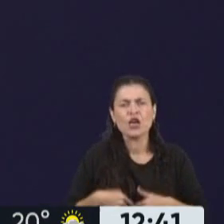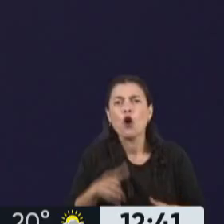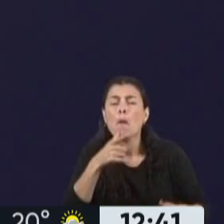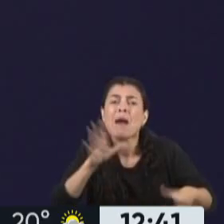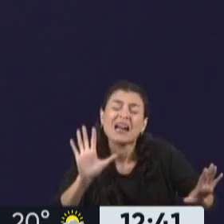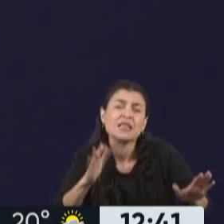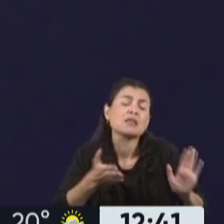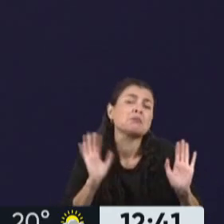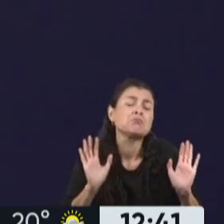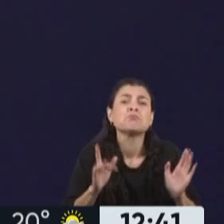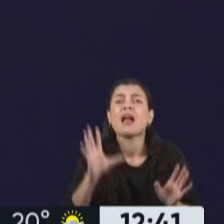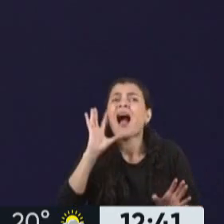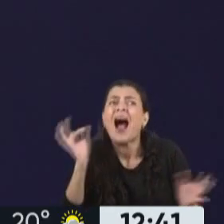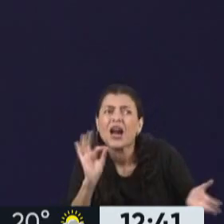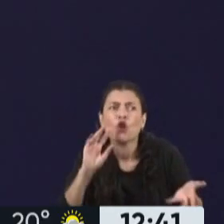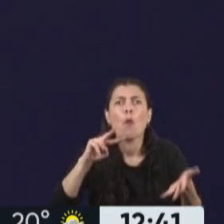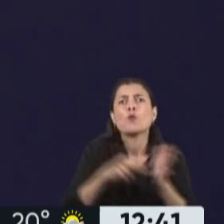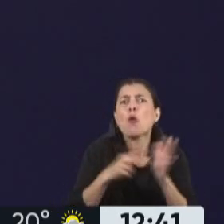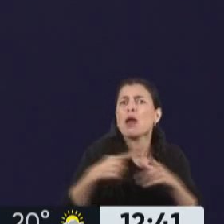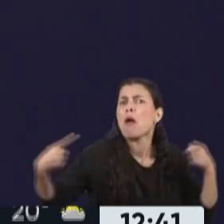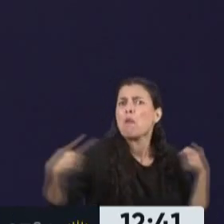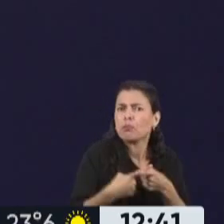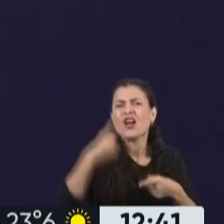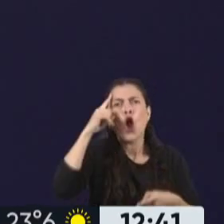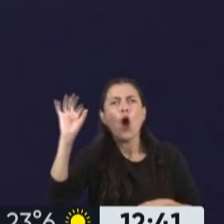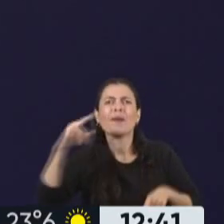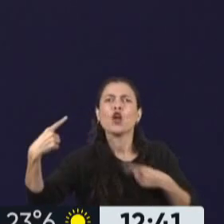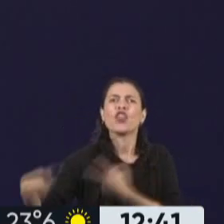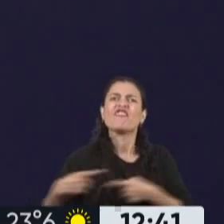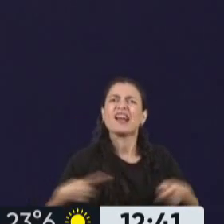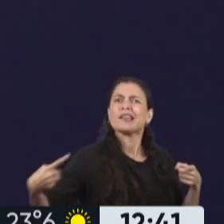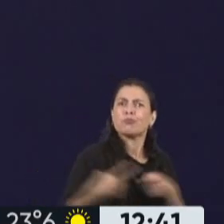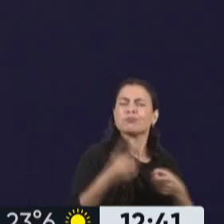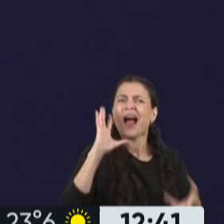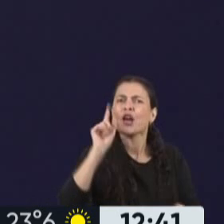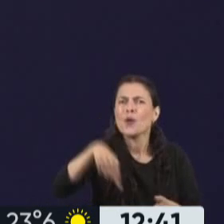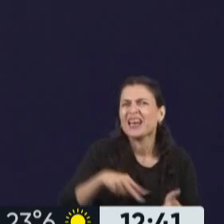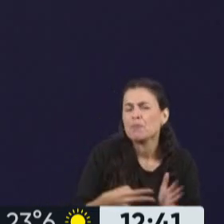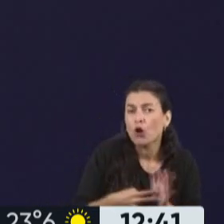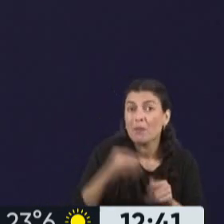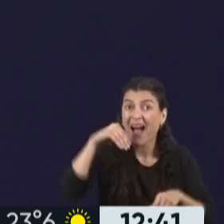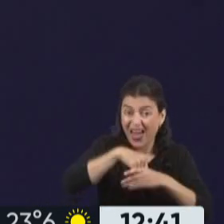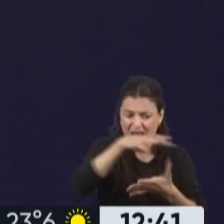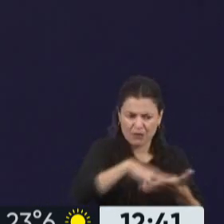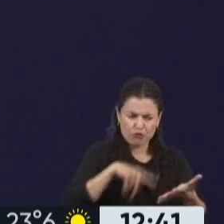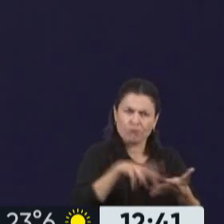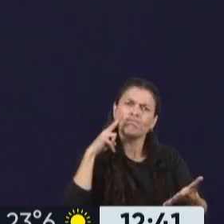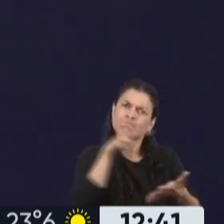supuestamente motivada por razones ideológicas. En la misma nota, el periodista realiza una serie